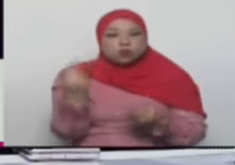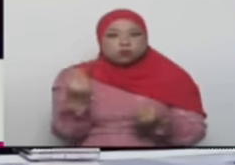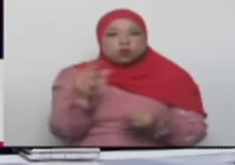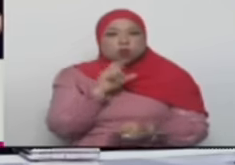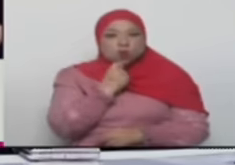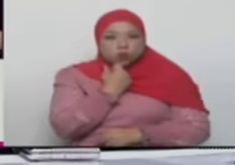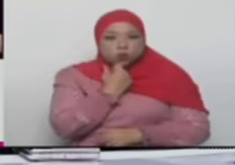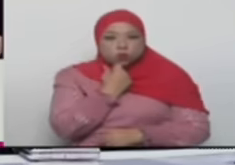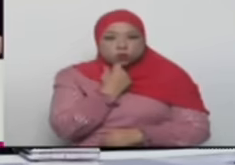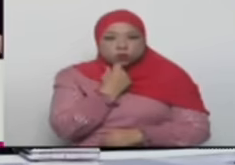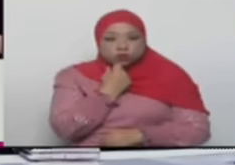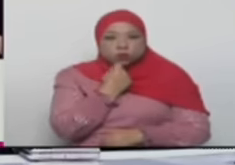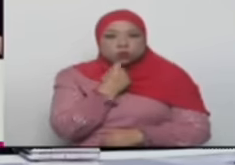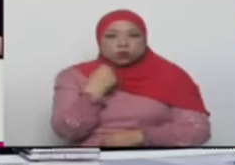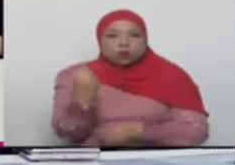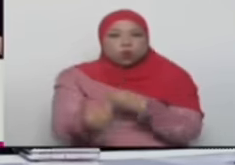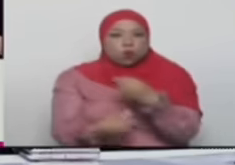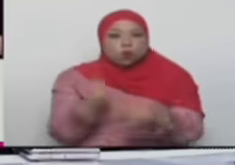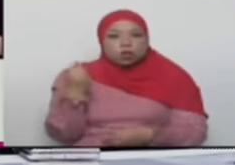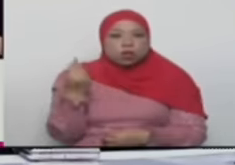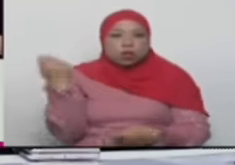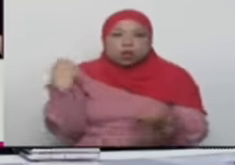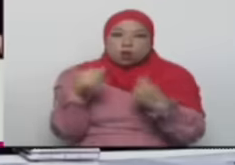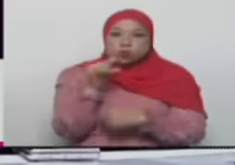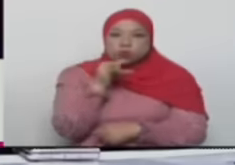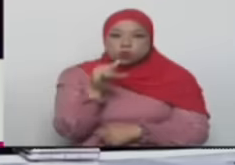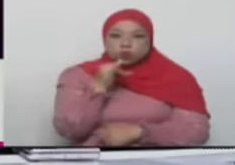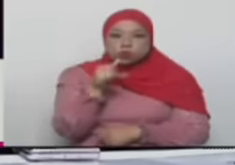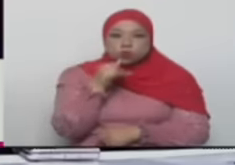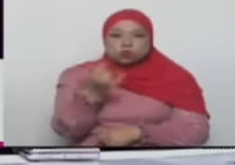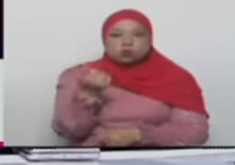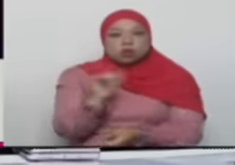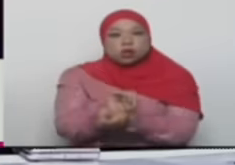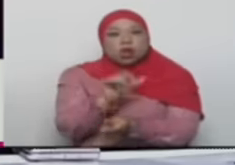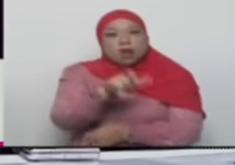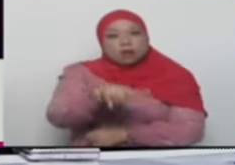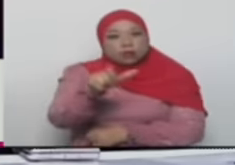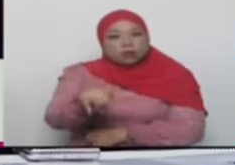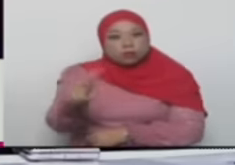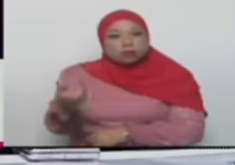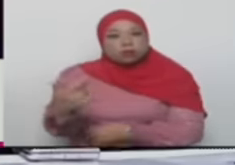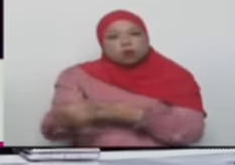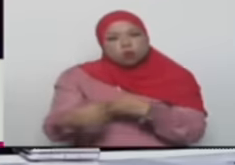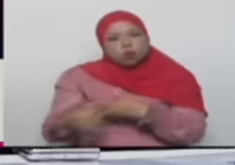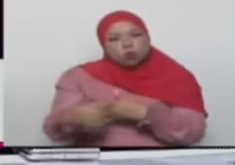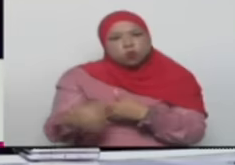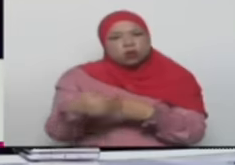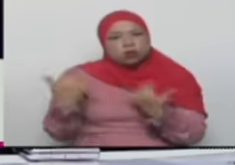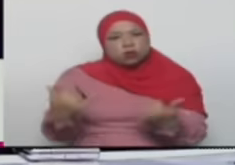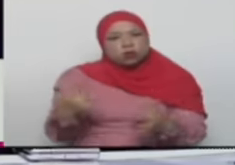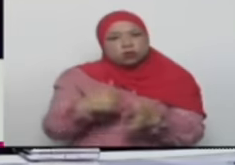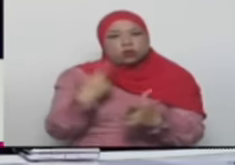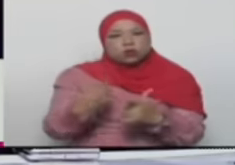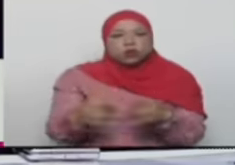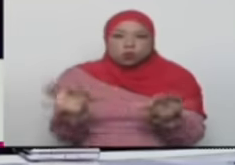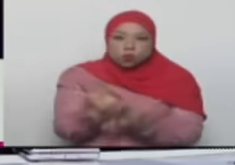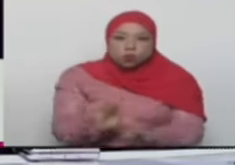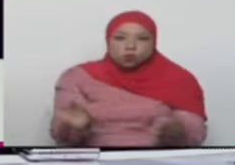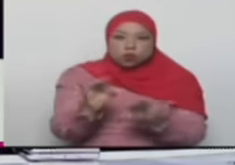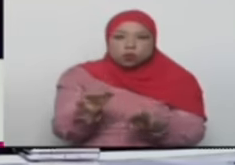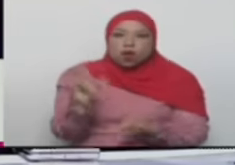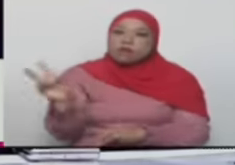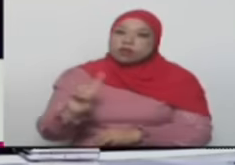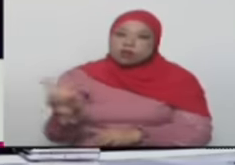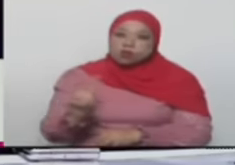secretos de cómo tienen amarrado a este tipo de gente, porque el ataque cibernético entonces no solo es para dañar al